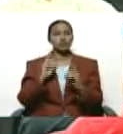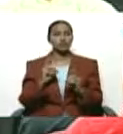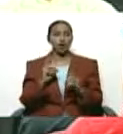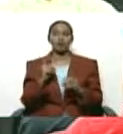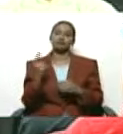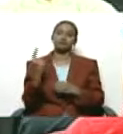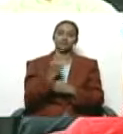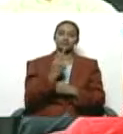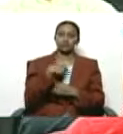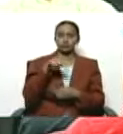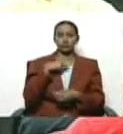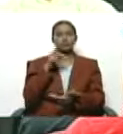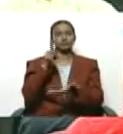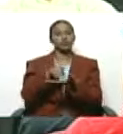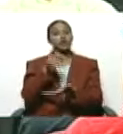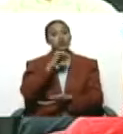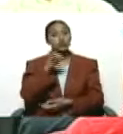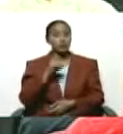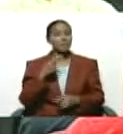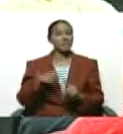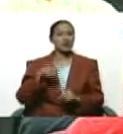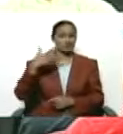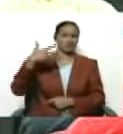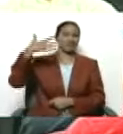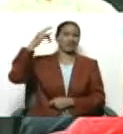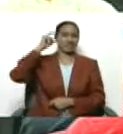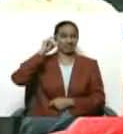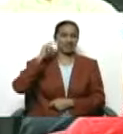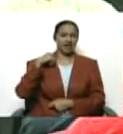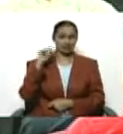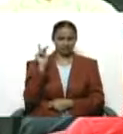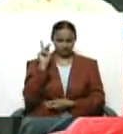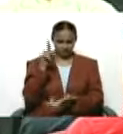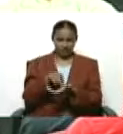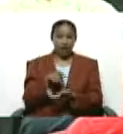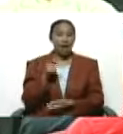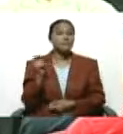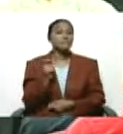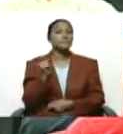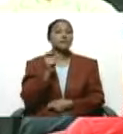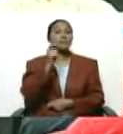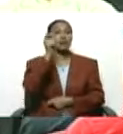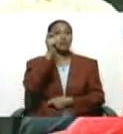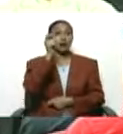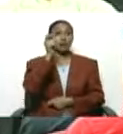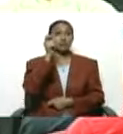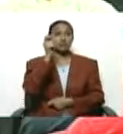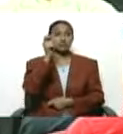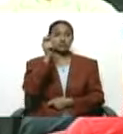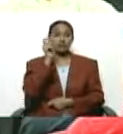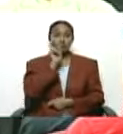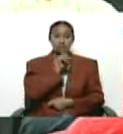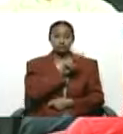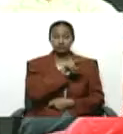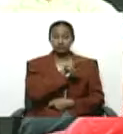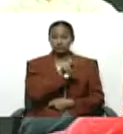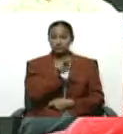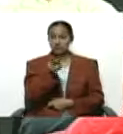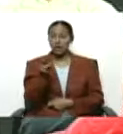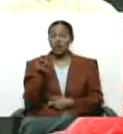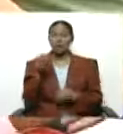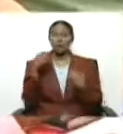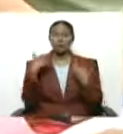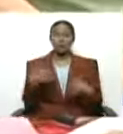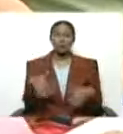pero del día que nosotros vinimos para acá, la primera vez, de caras largas, a ver la moral que hay ahorita en